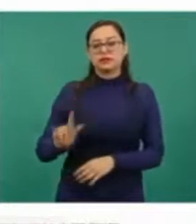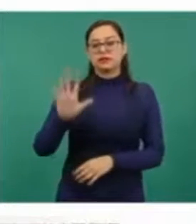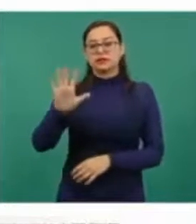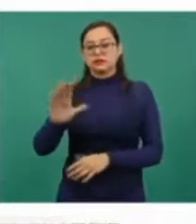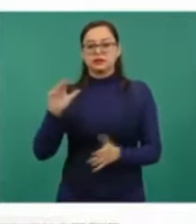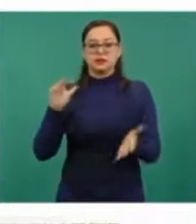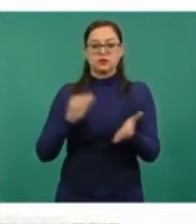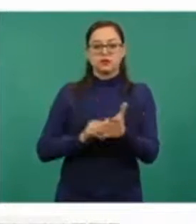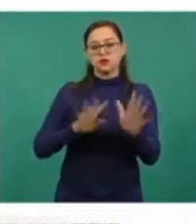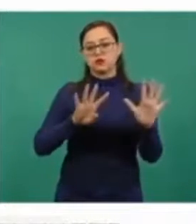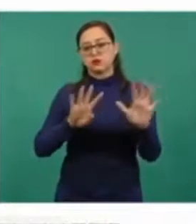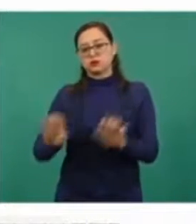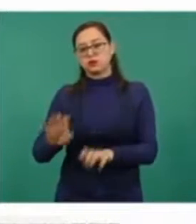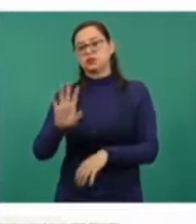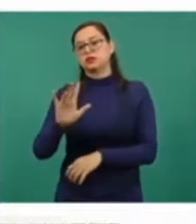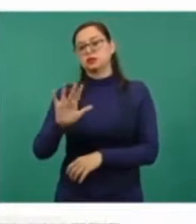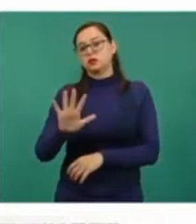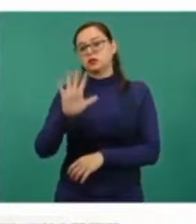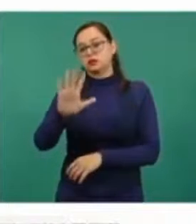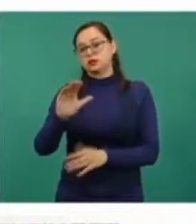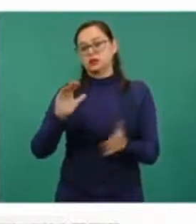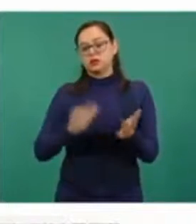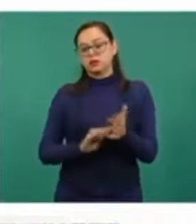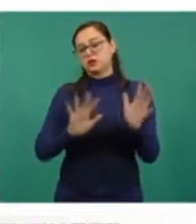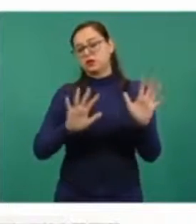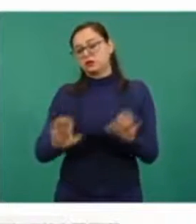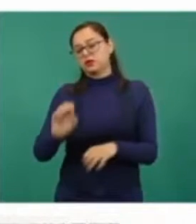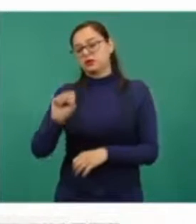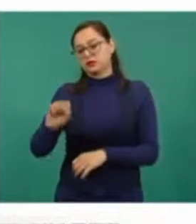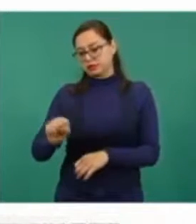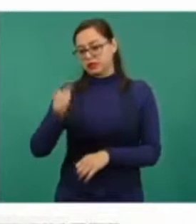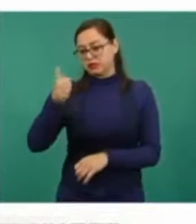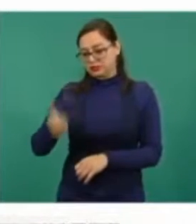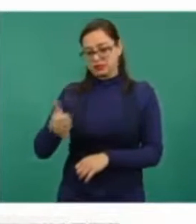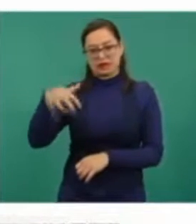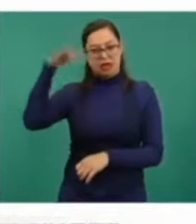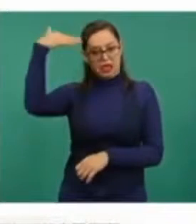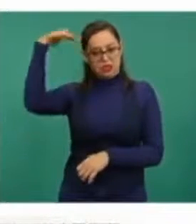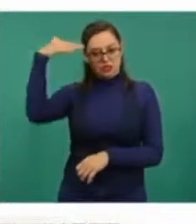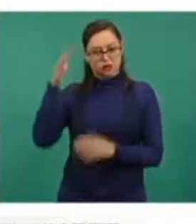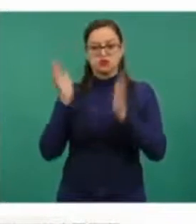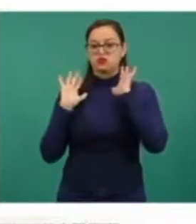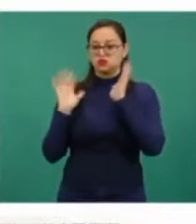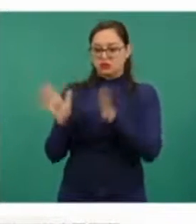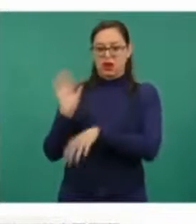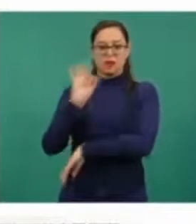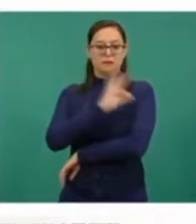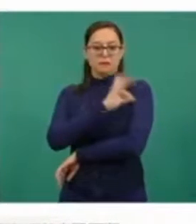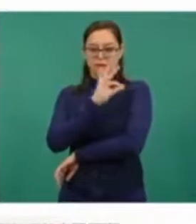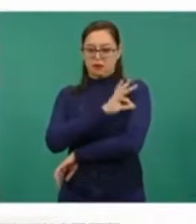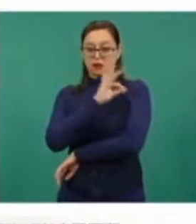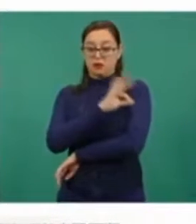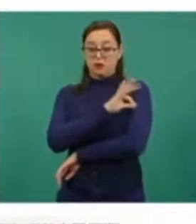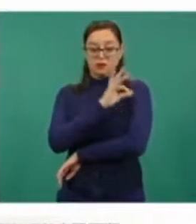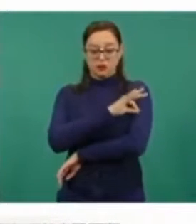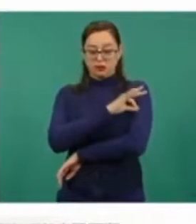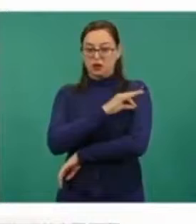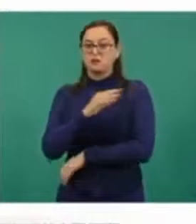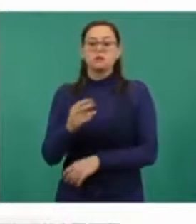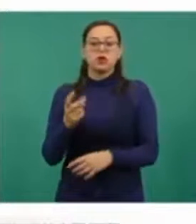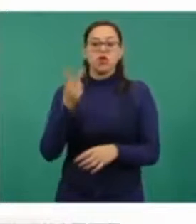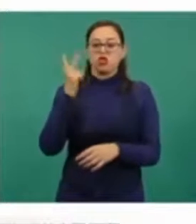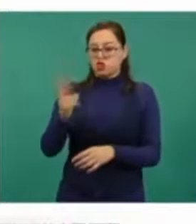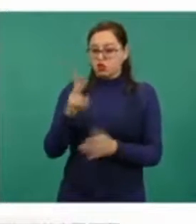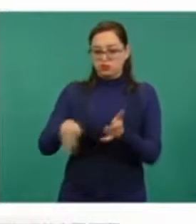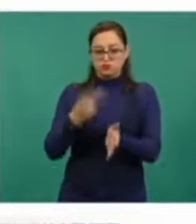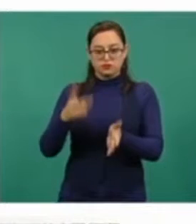75,955,000 que ya fueron vacunadas, personas adultas. Solamente el 15% están pendientes de recibir su segunda dosis